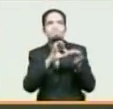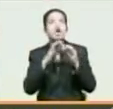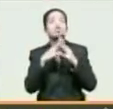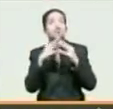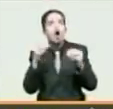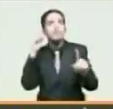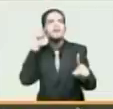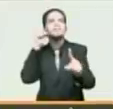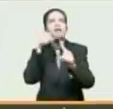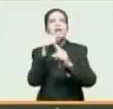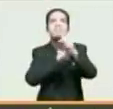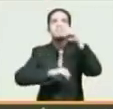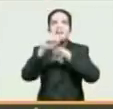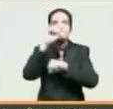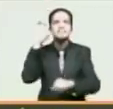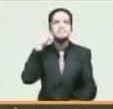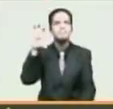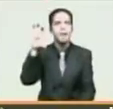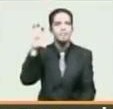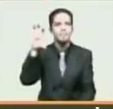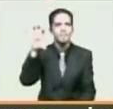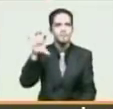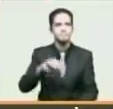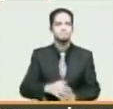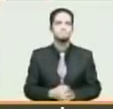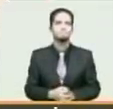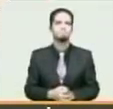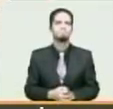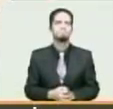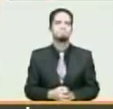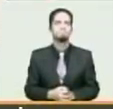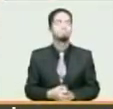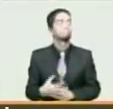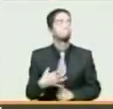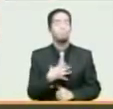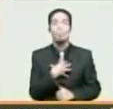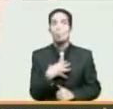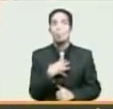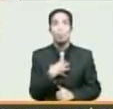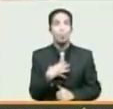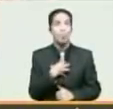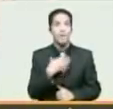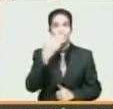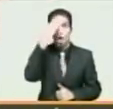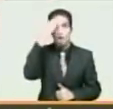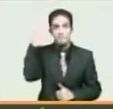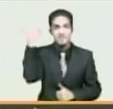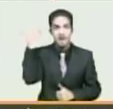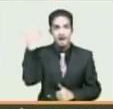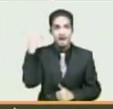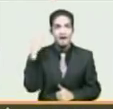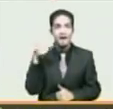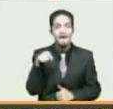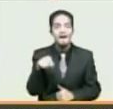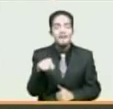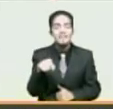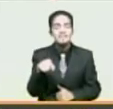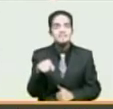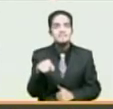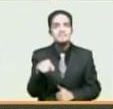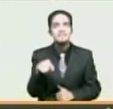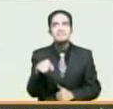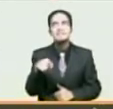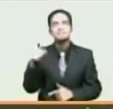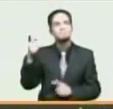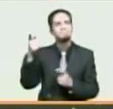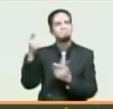defensa de la patria. No se nos puede pasar que los planes de